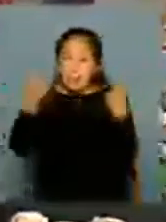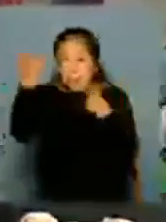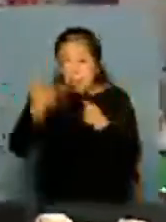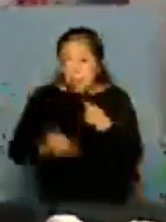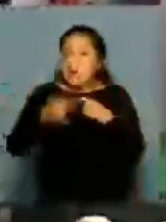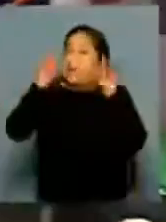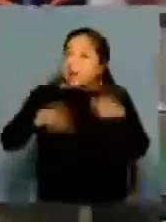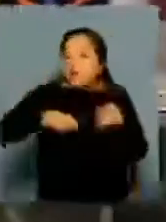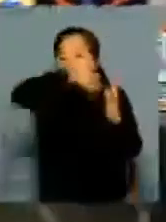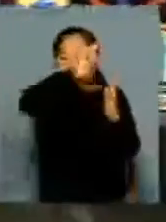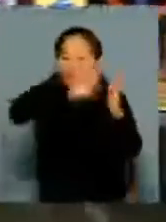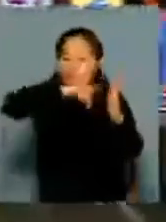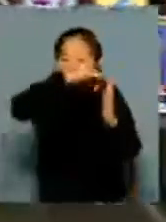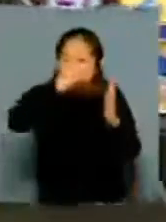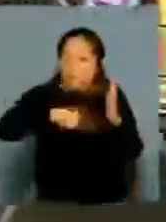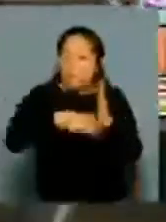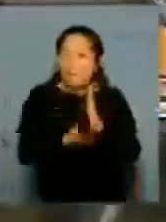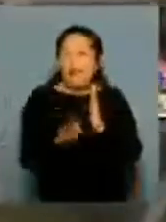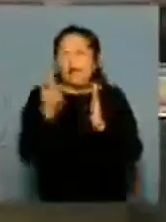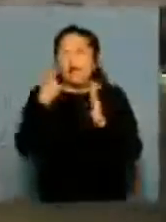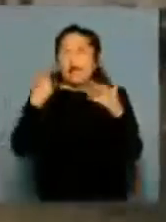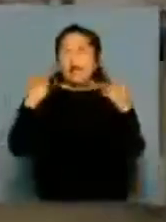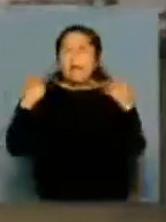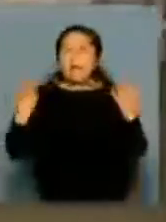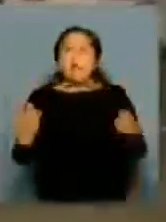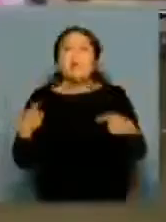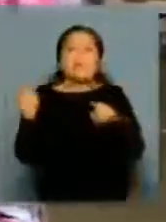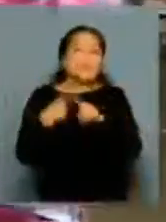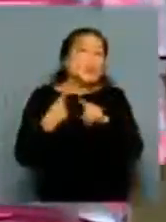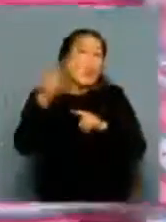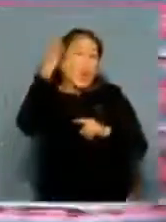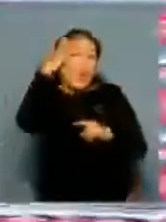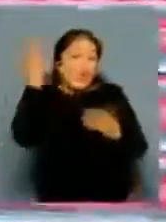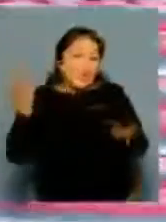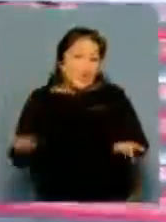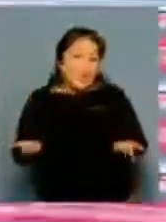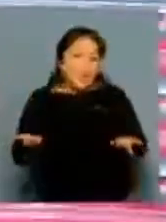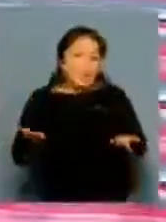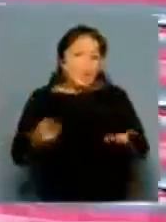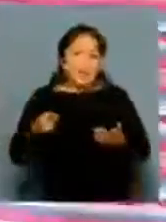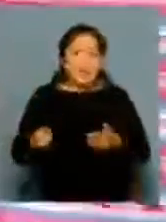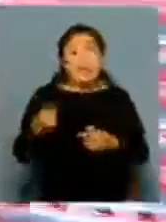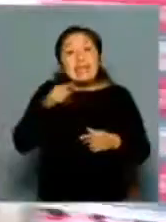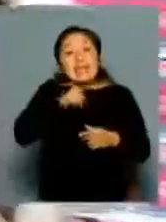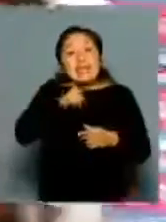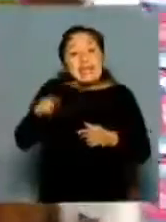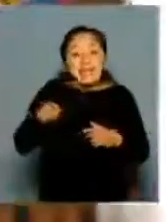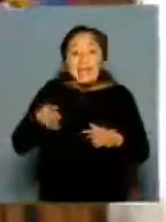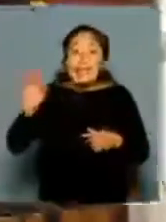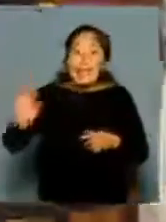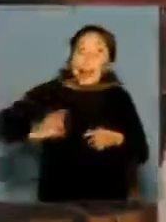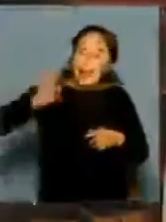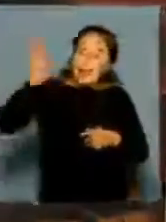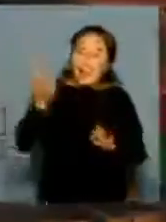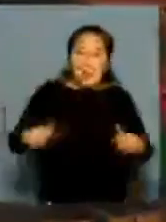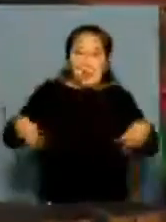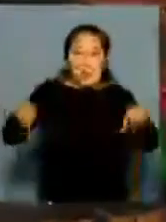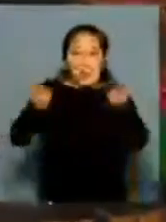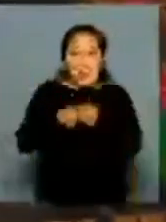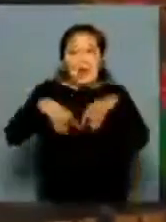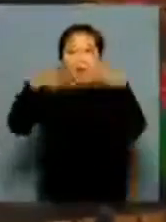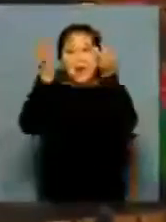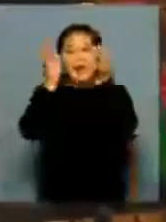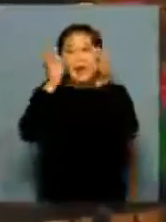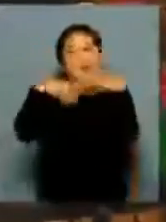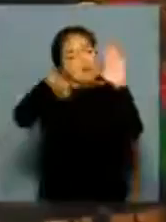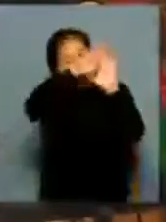artistas plásticos también. Es como una fiesta de la cultura, te diría. En eso, todos los años nos pasa lo mismo, el programa es